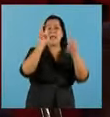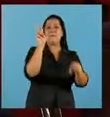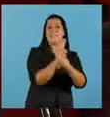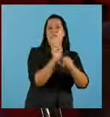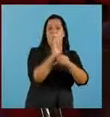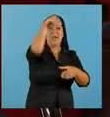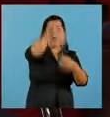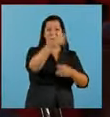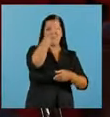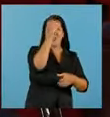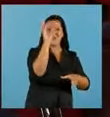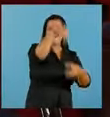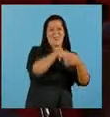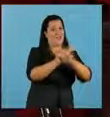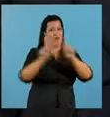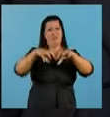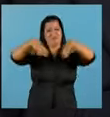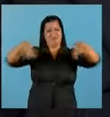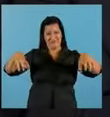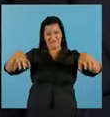interior.